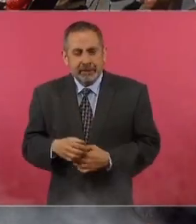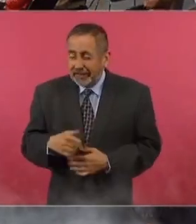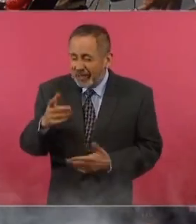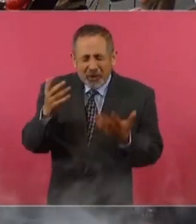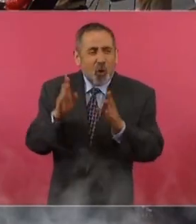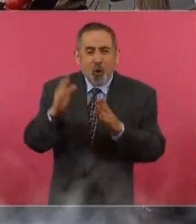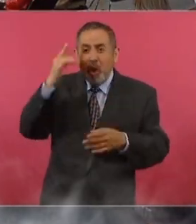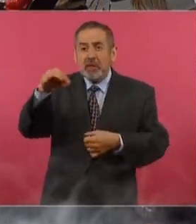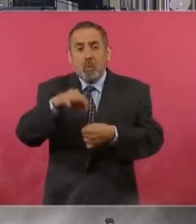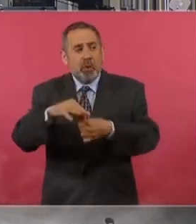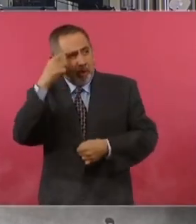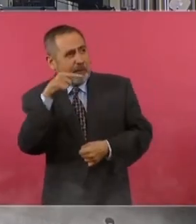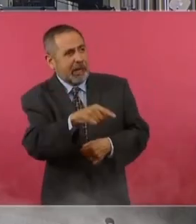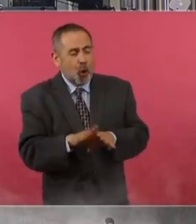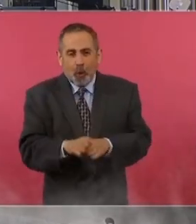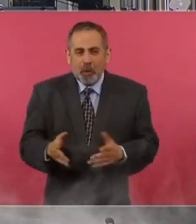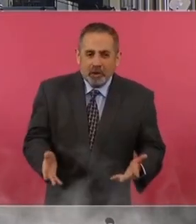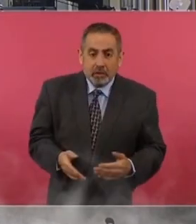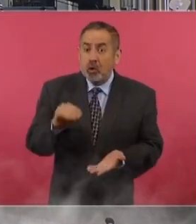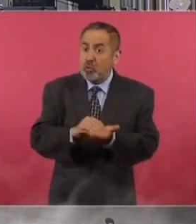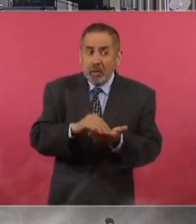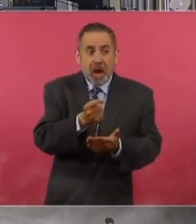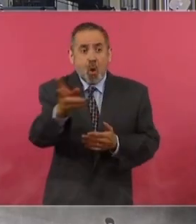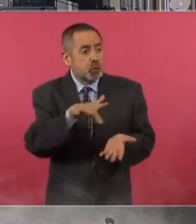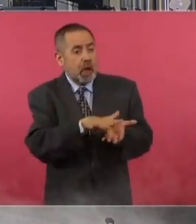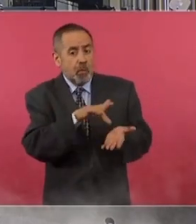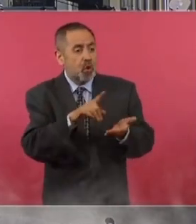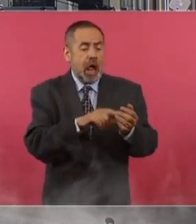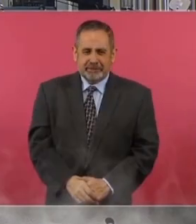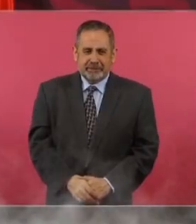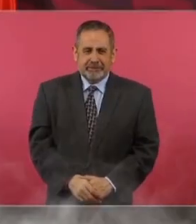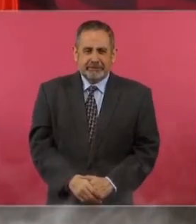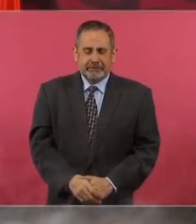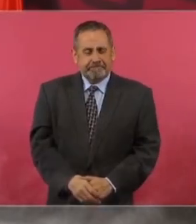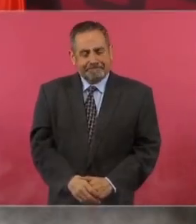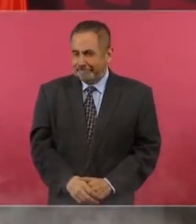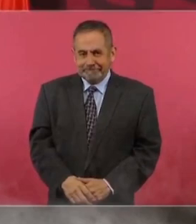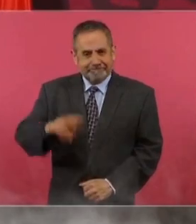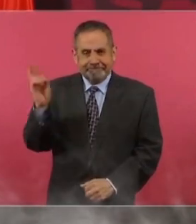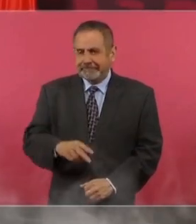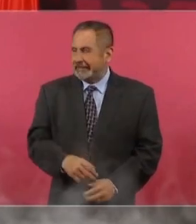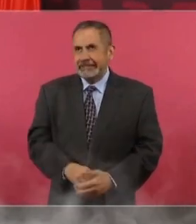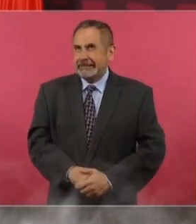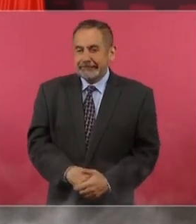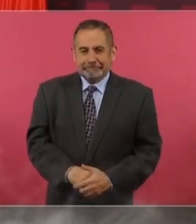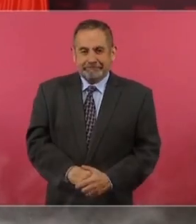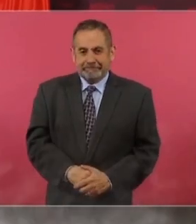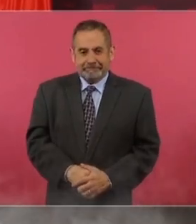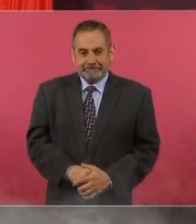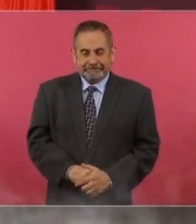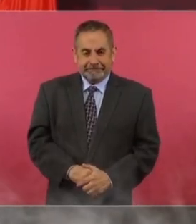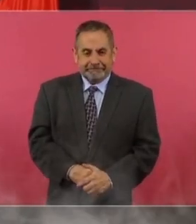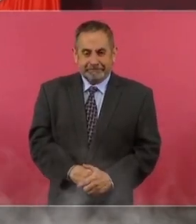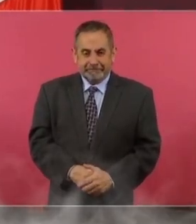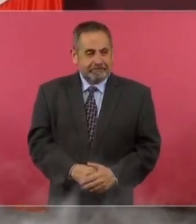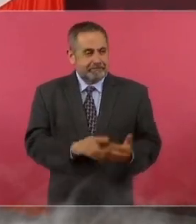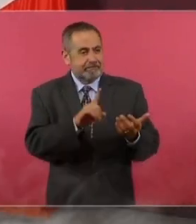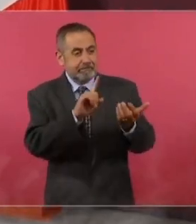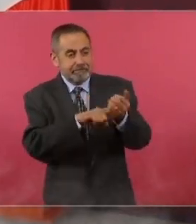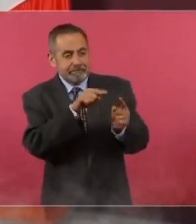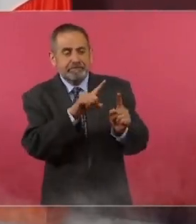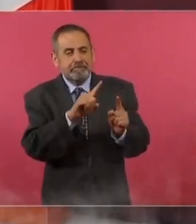votaron por ellos? ¿Y cómo lo siguen apoyando? A Fox, a él. La verdad, es que no son